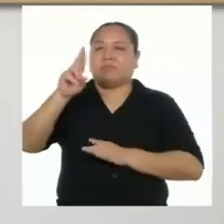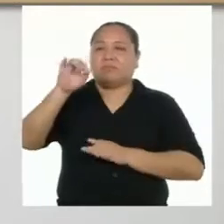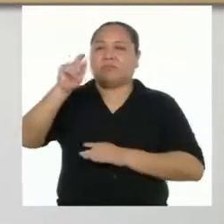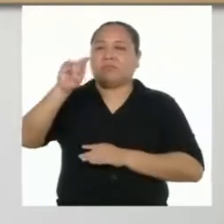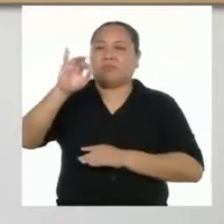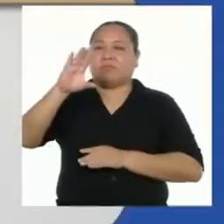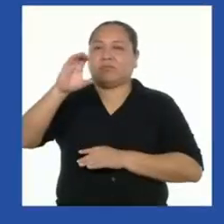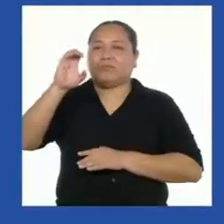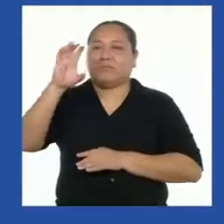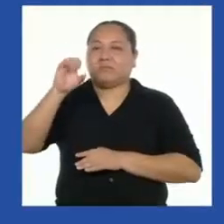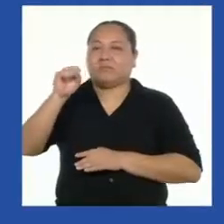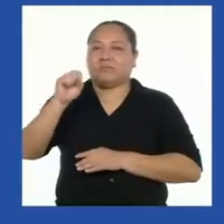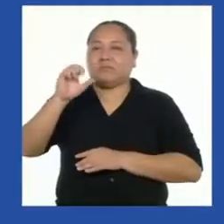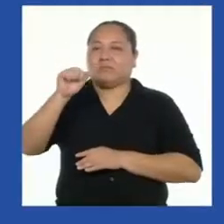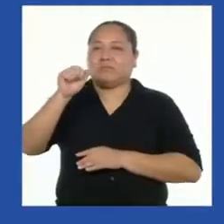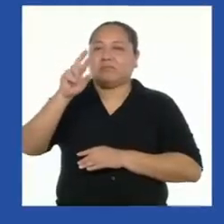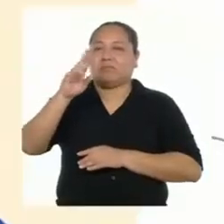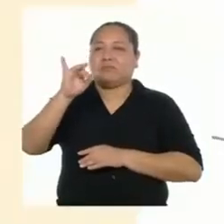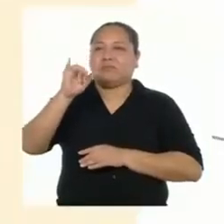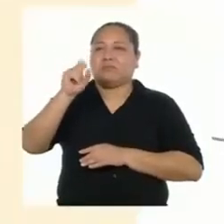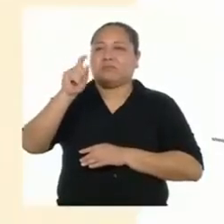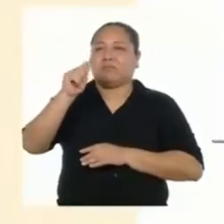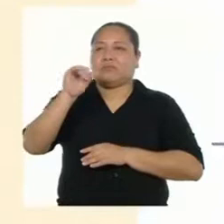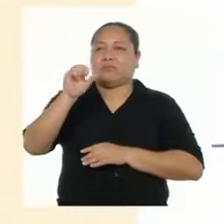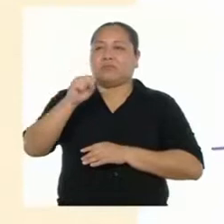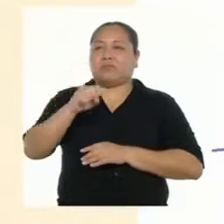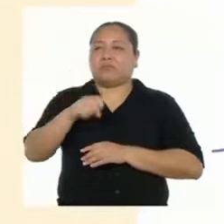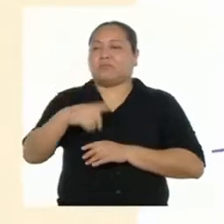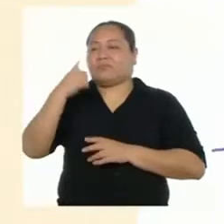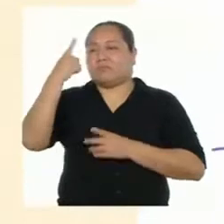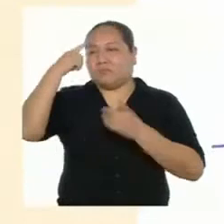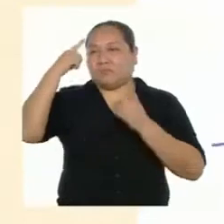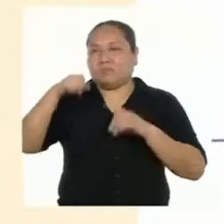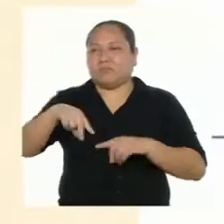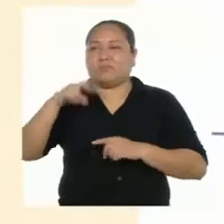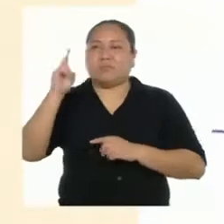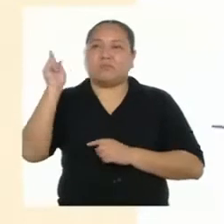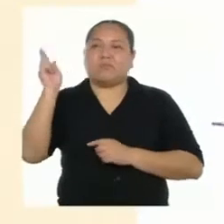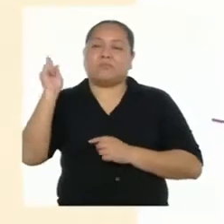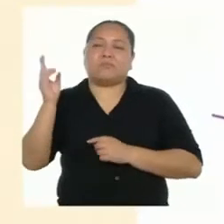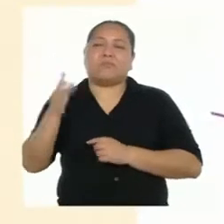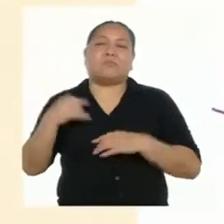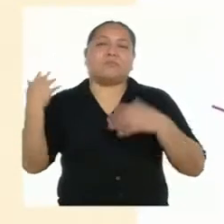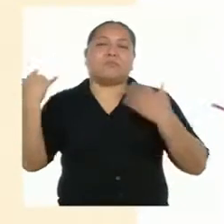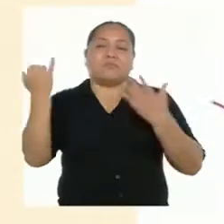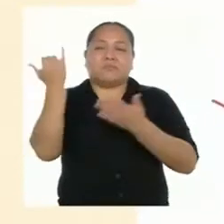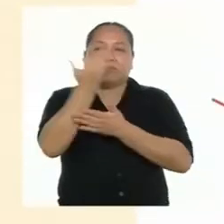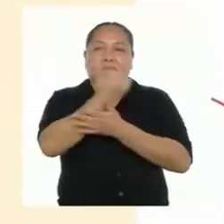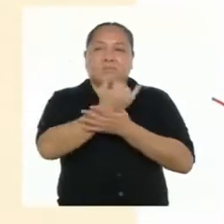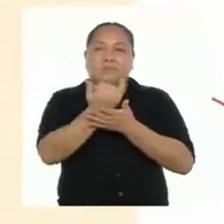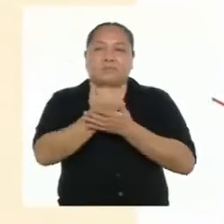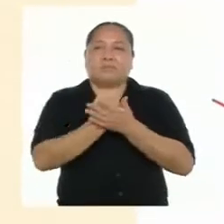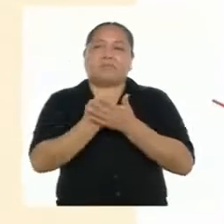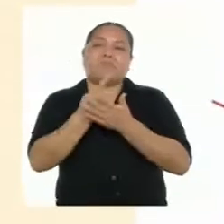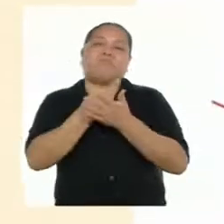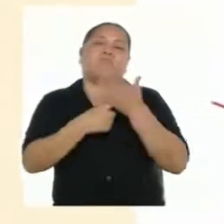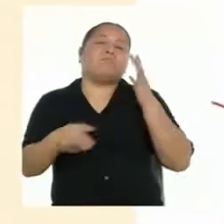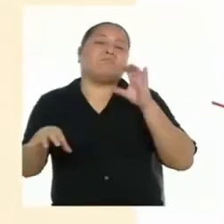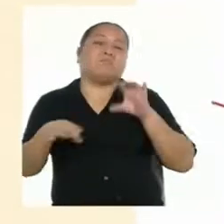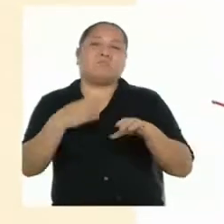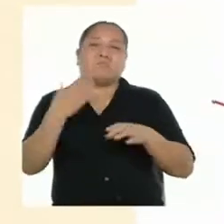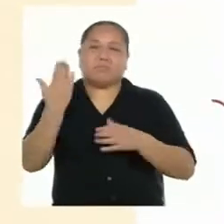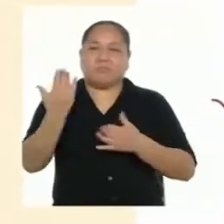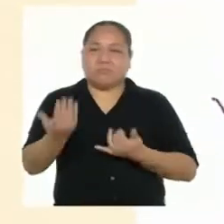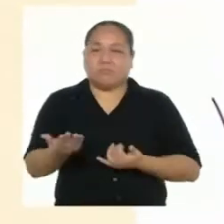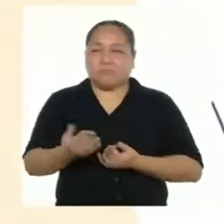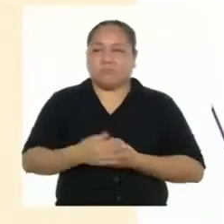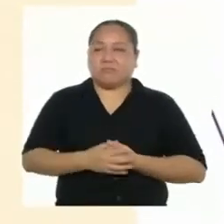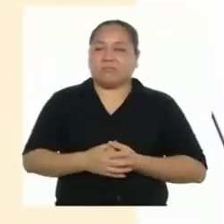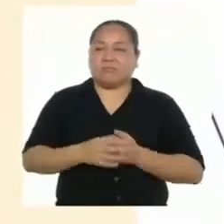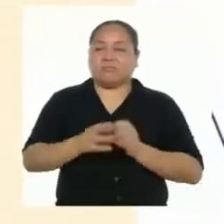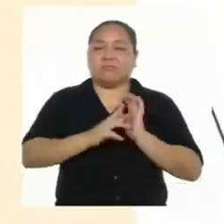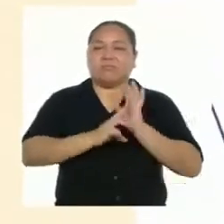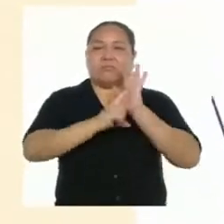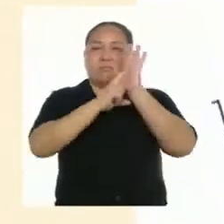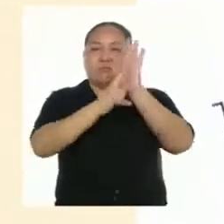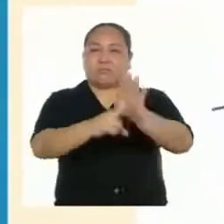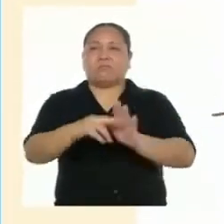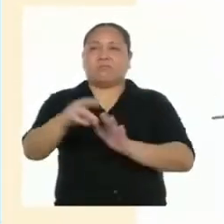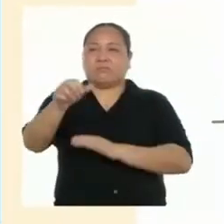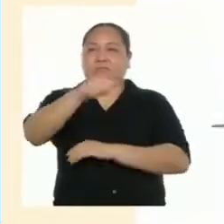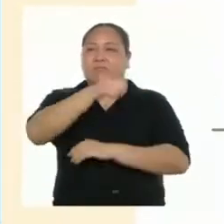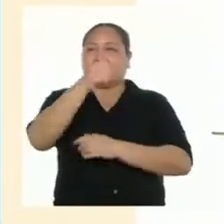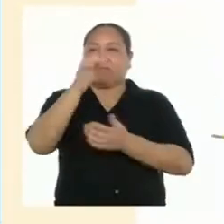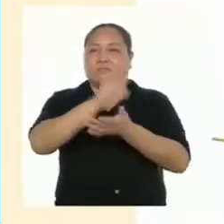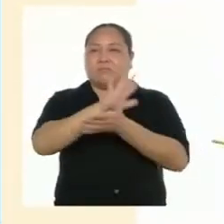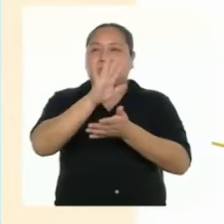sus apuntes si gustan. De acuerdo, profesor. Ya tenemos el diseño. ¿Qué podemos hacer ahora? Vamos a representarlo en